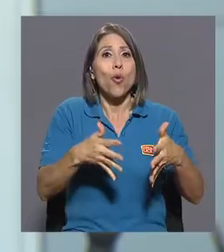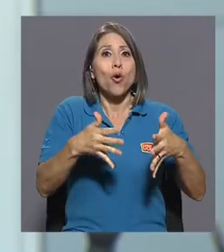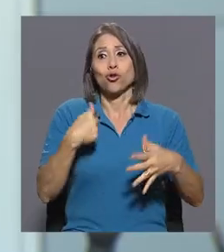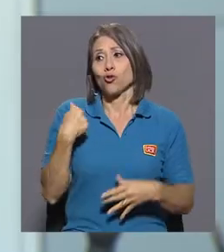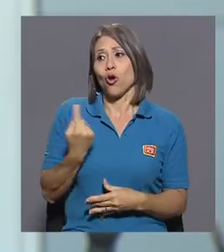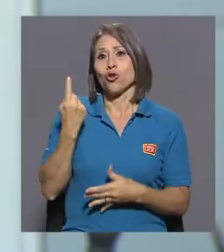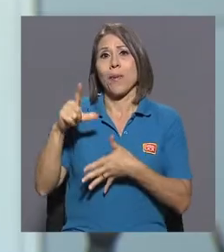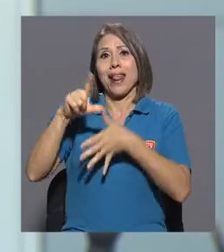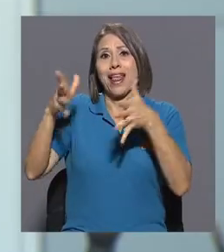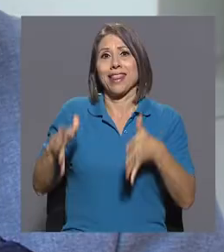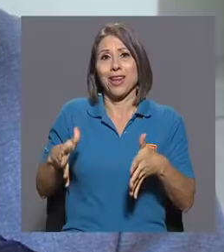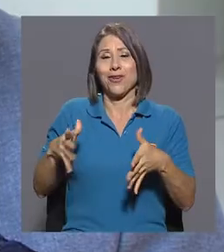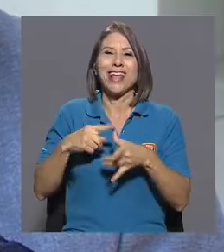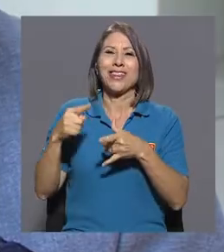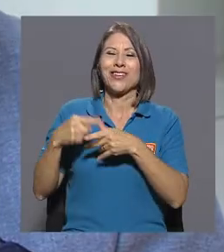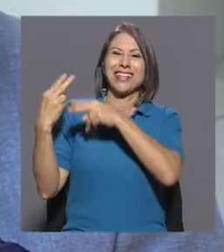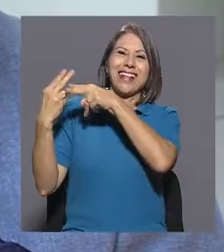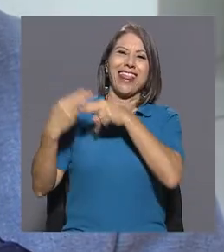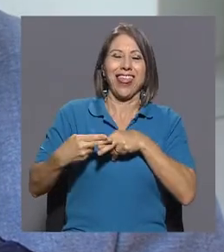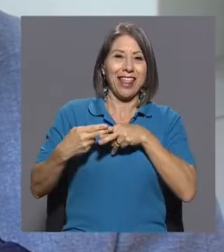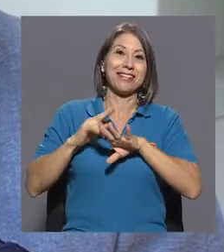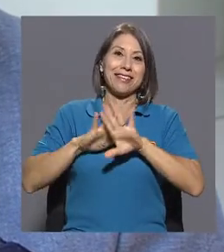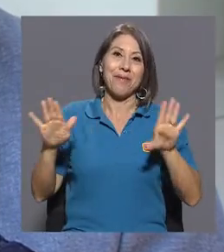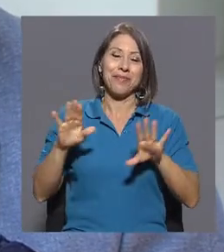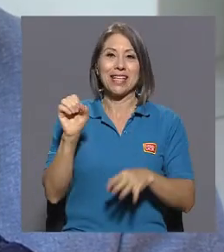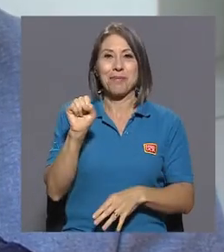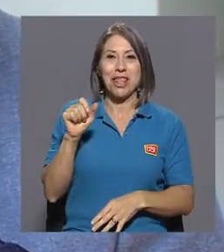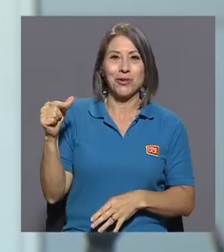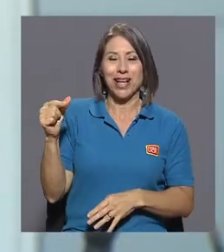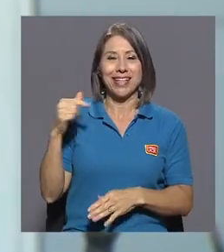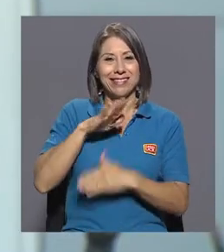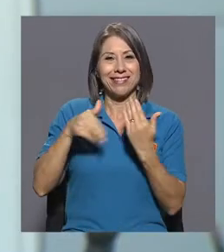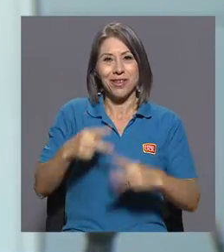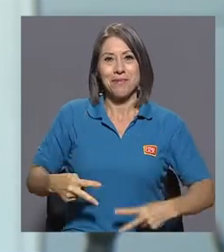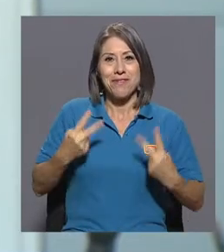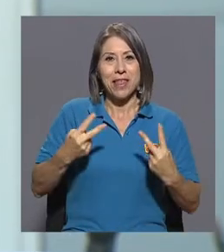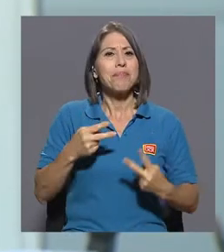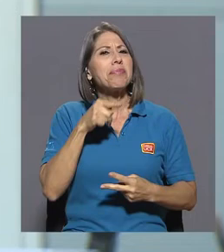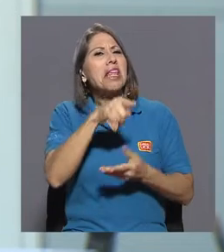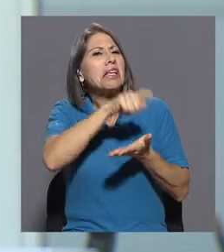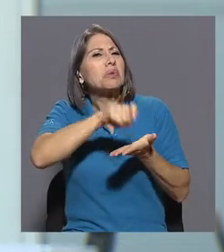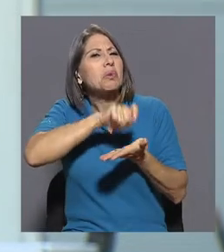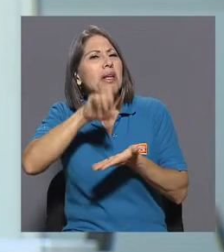es Speedy González por el resto de mi vida? ¿Y cómo fue la escuela y el cole?